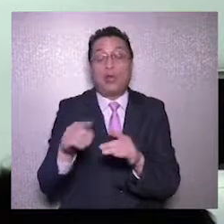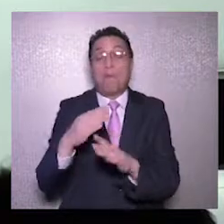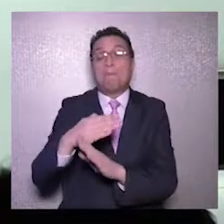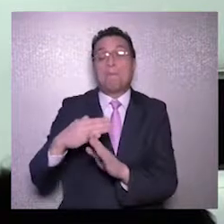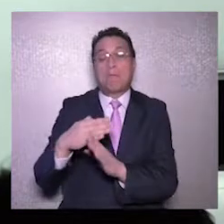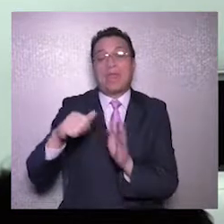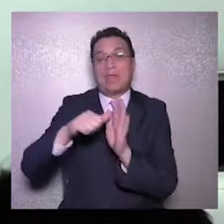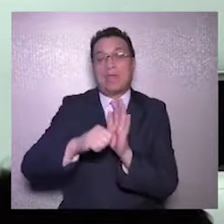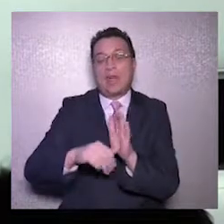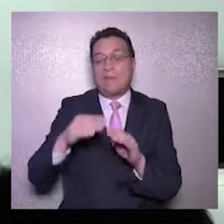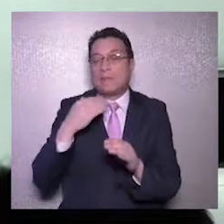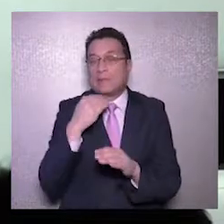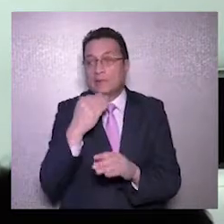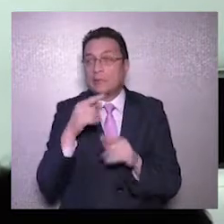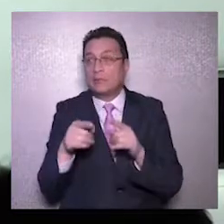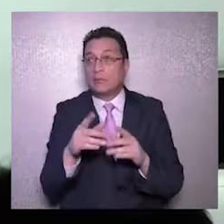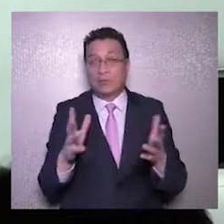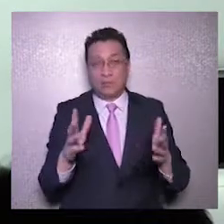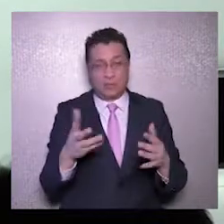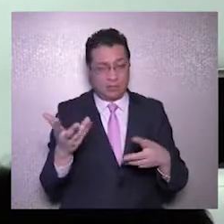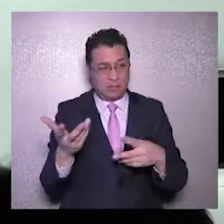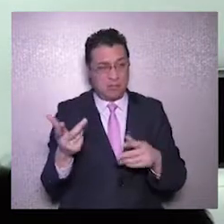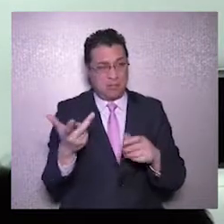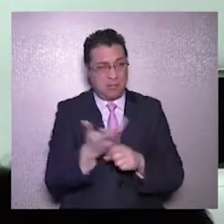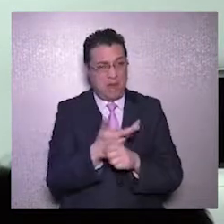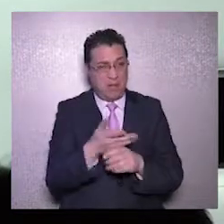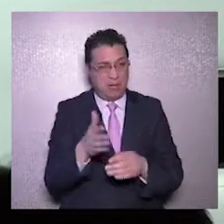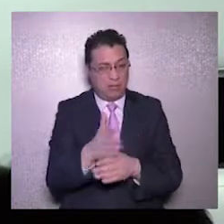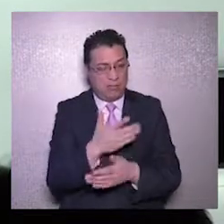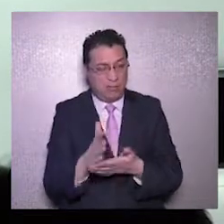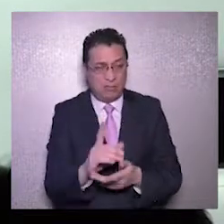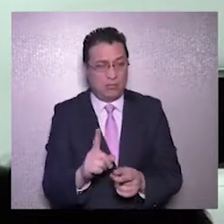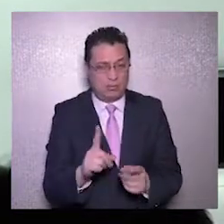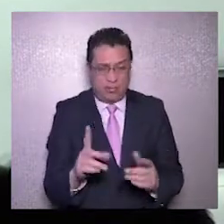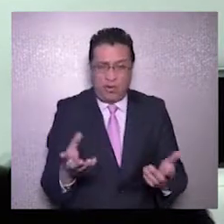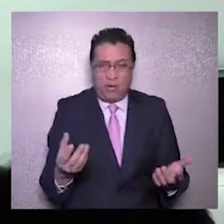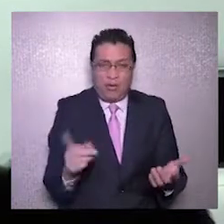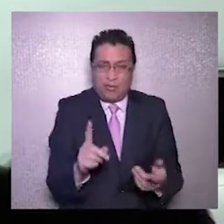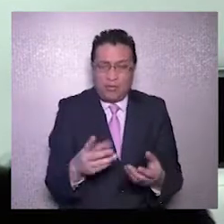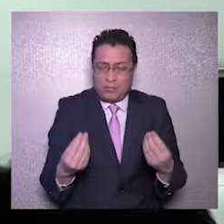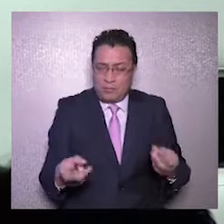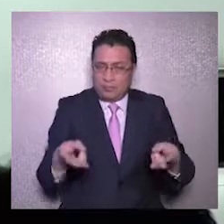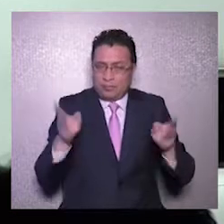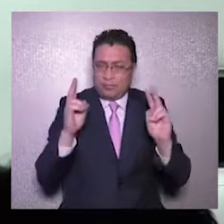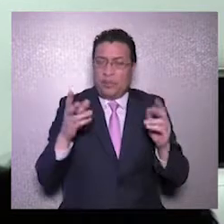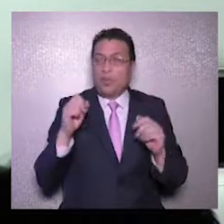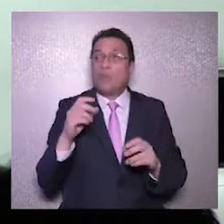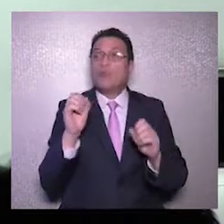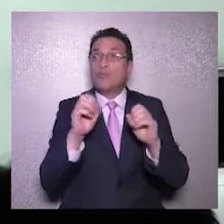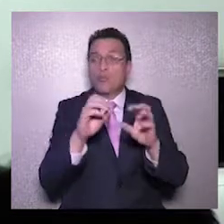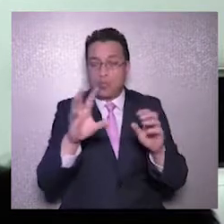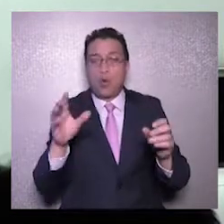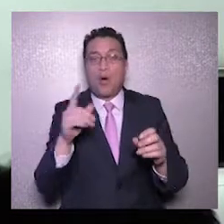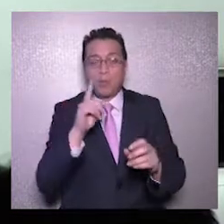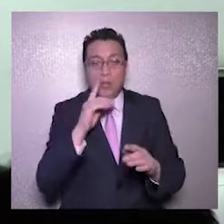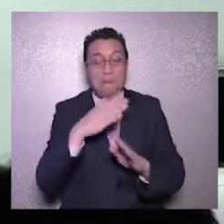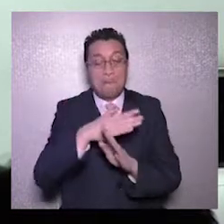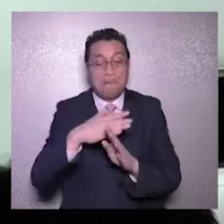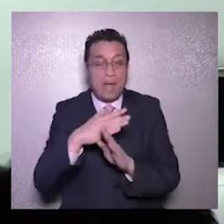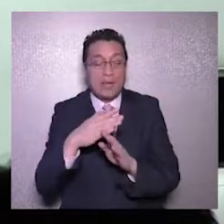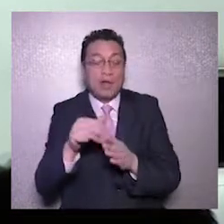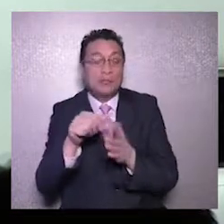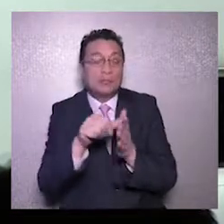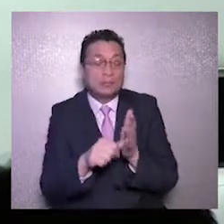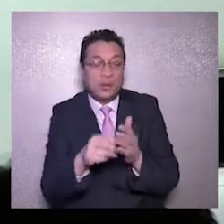cirugía. ¿Es algo malo hacer mediana cirugía? Por supuesto que no. La gran mayoría de la gente requiere mediana cirugía,